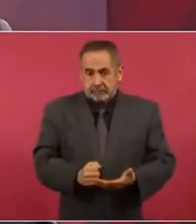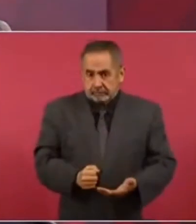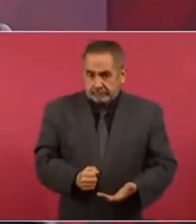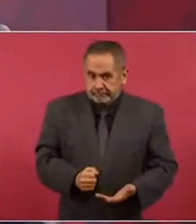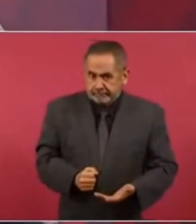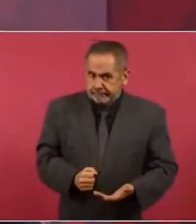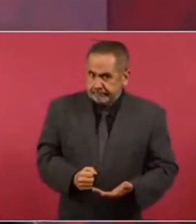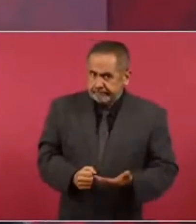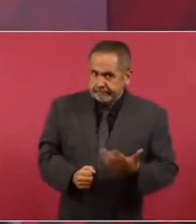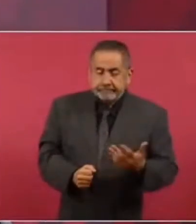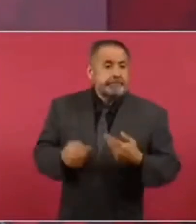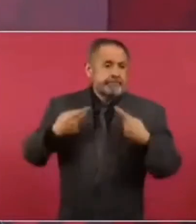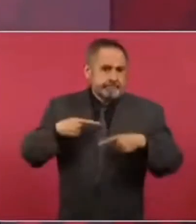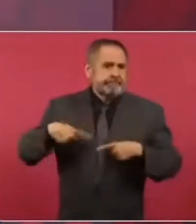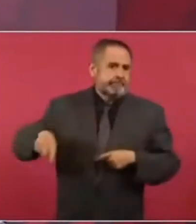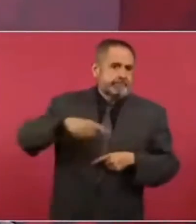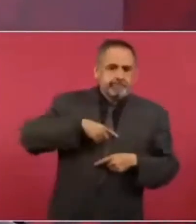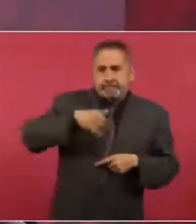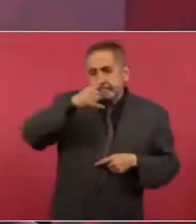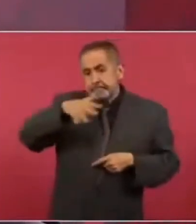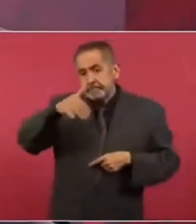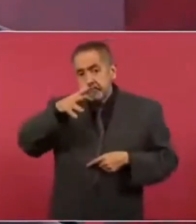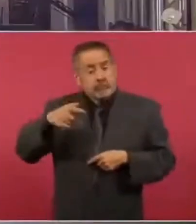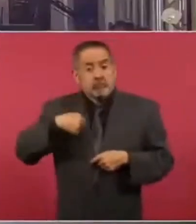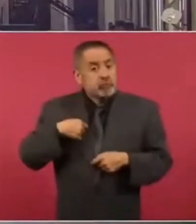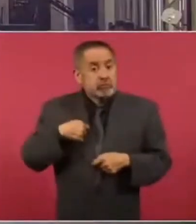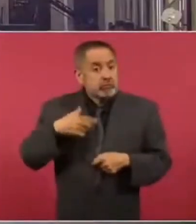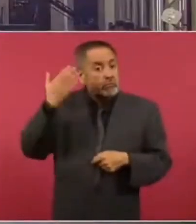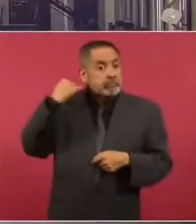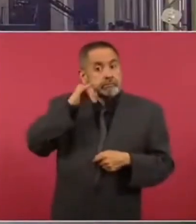La gente protestó. Yo nunca había visto